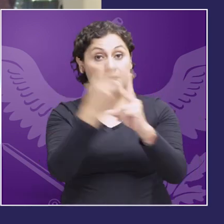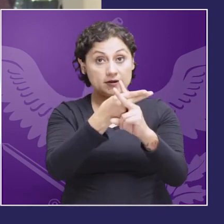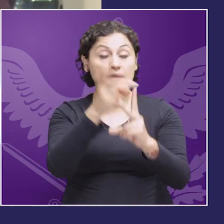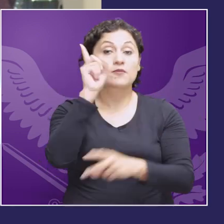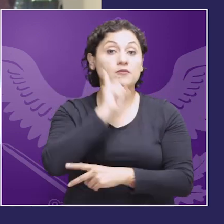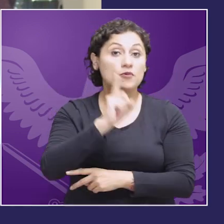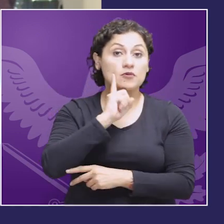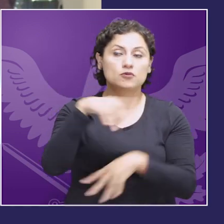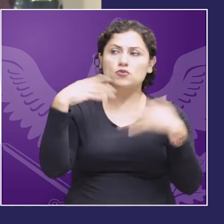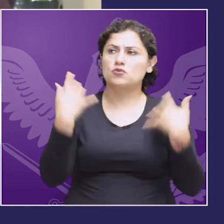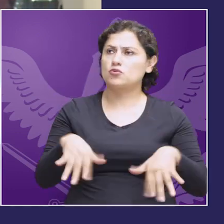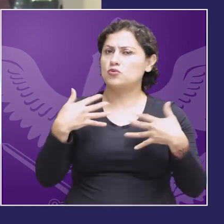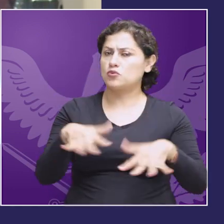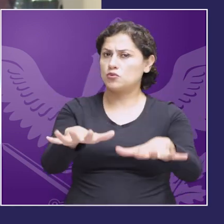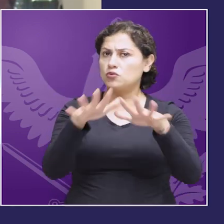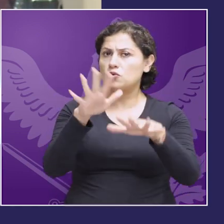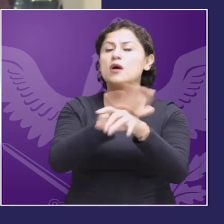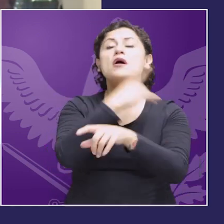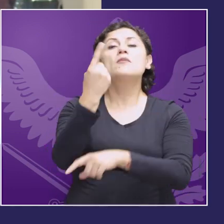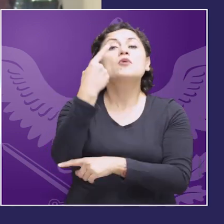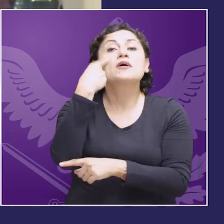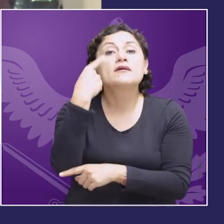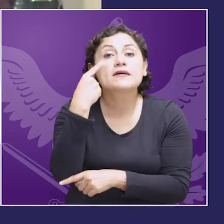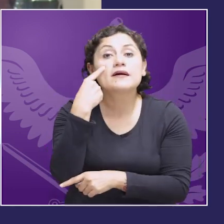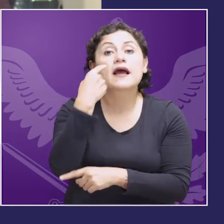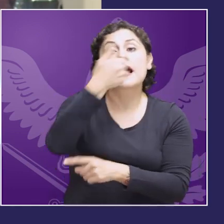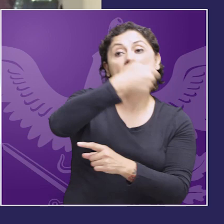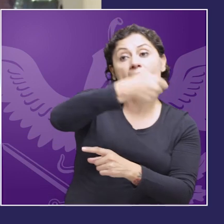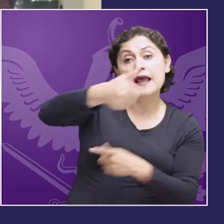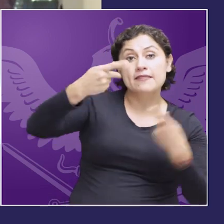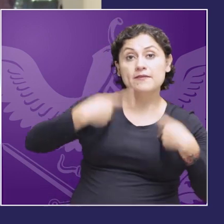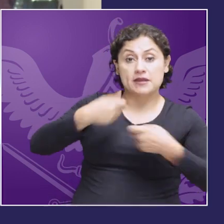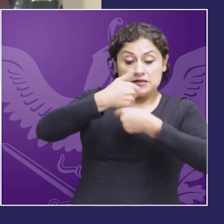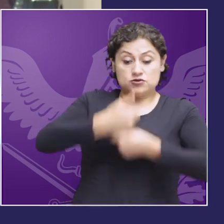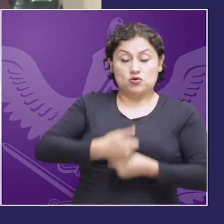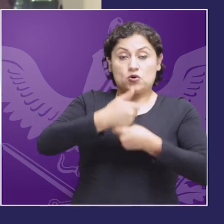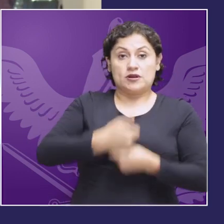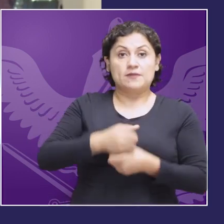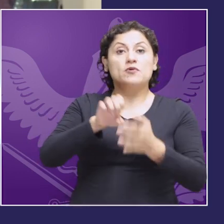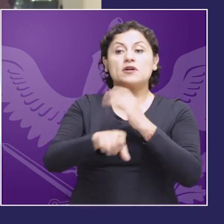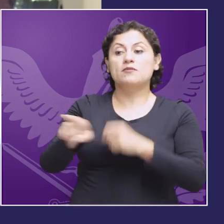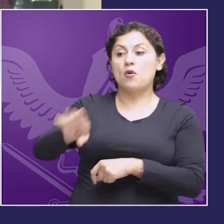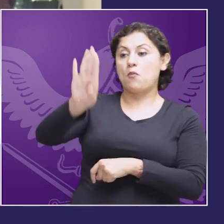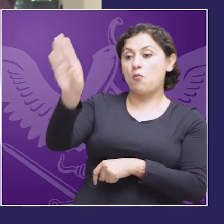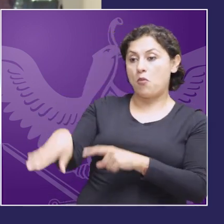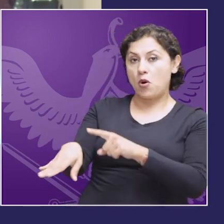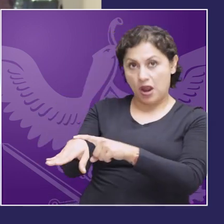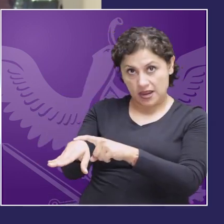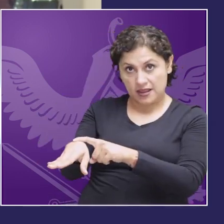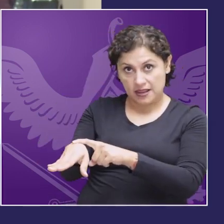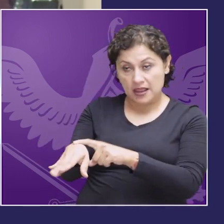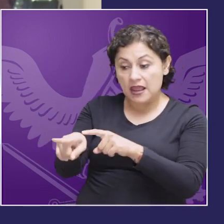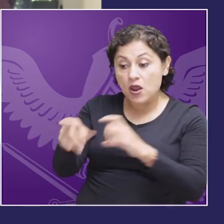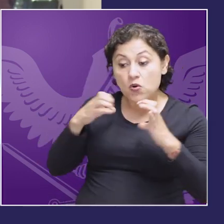las víctimas siguen hablando, aunque no estén a través de sus cuerpos. Una